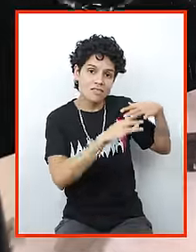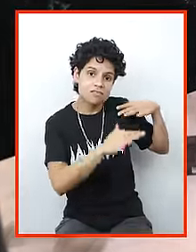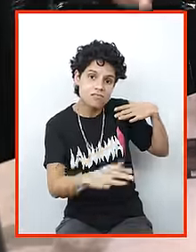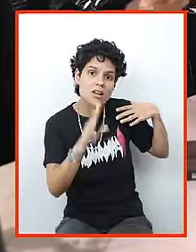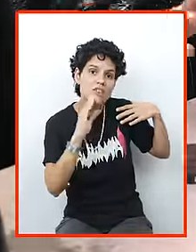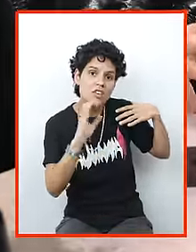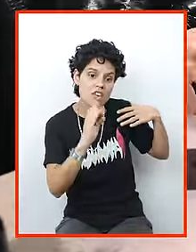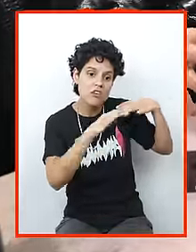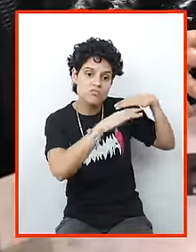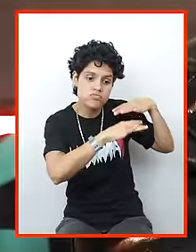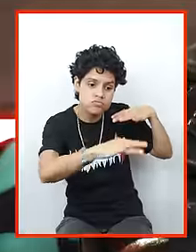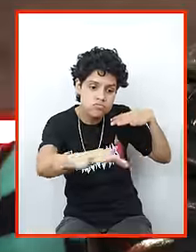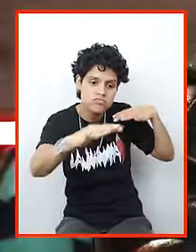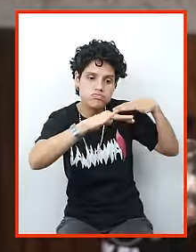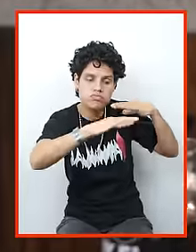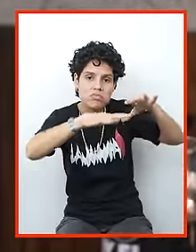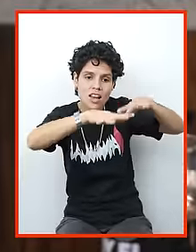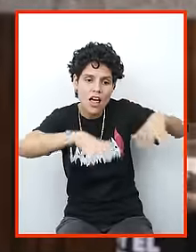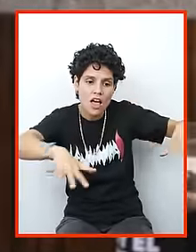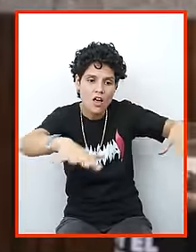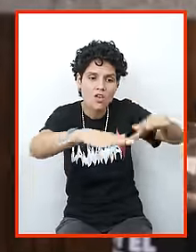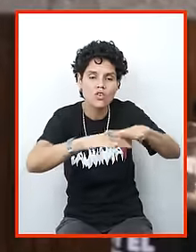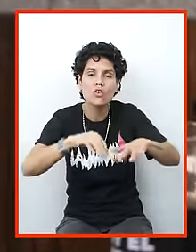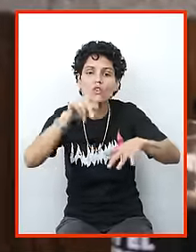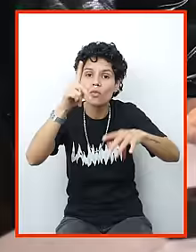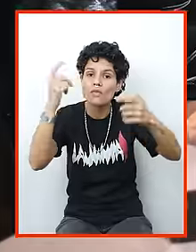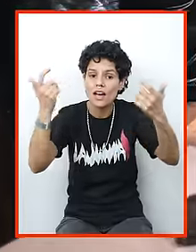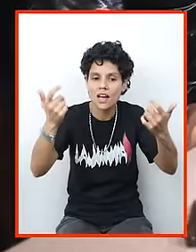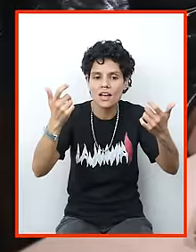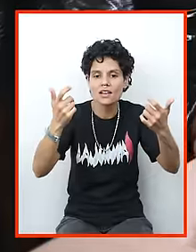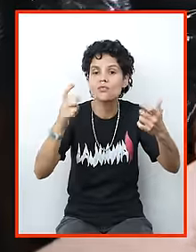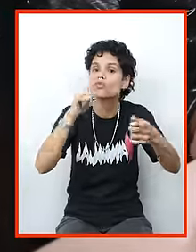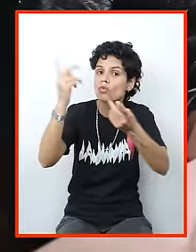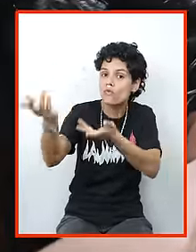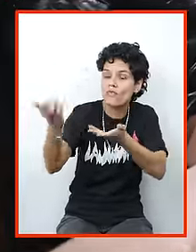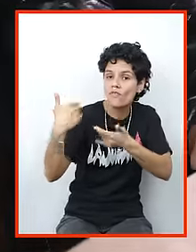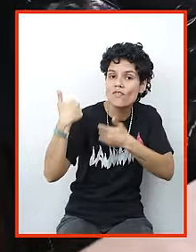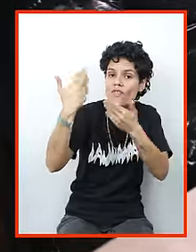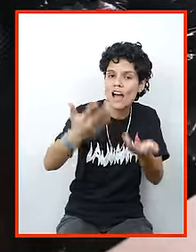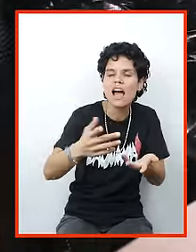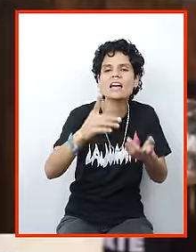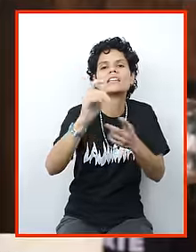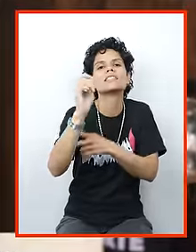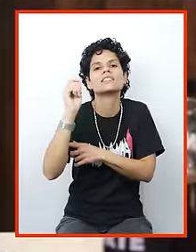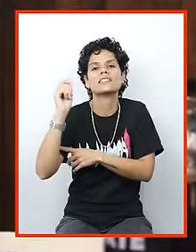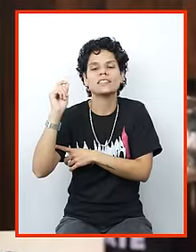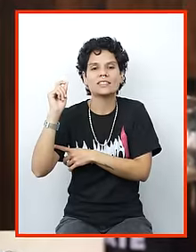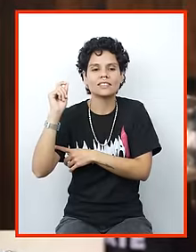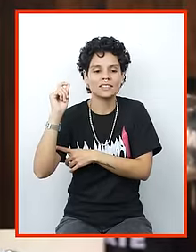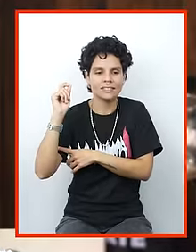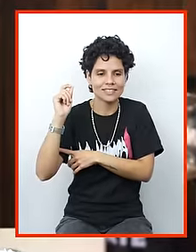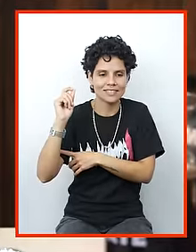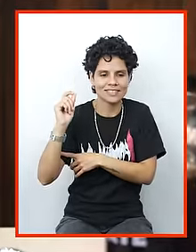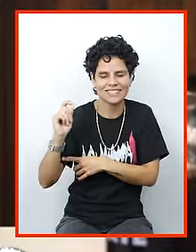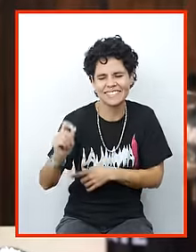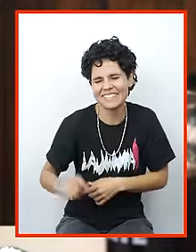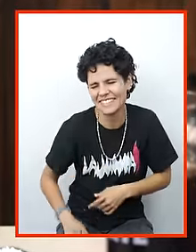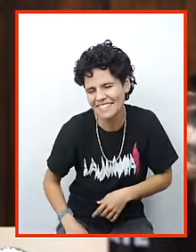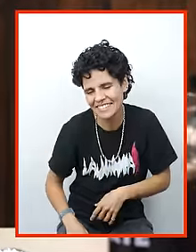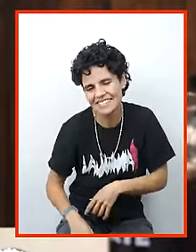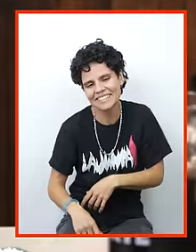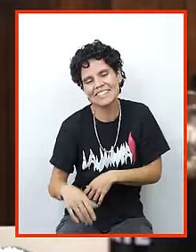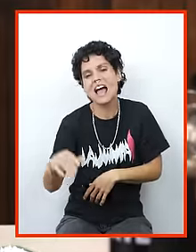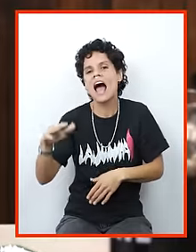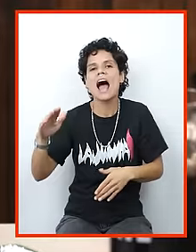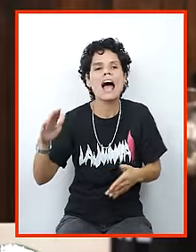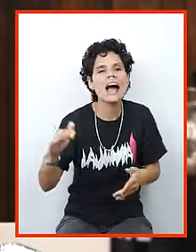En la desembocadura del Bío Bío, ¿la conocí? Visita obligada cuando vaya, te inviten a cantar a Conce. Yeah. A Talcahuano, a Penco, a Lirquena, a Tomé, a